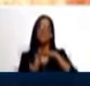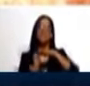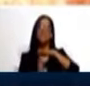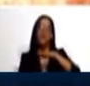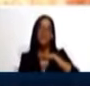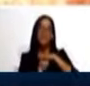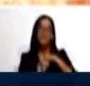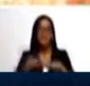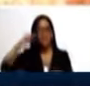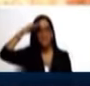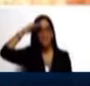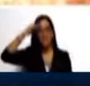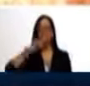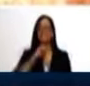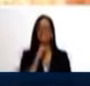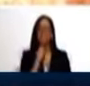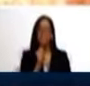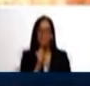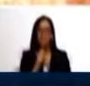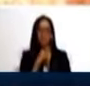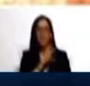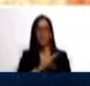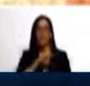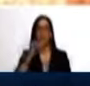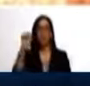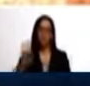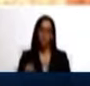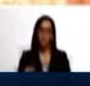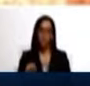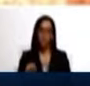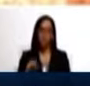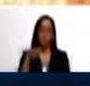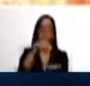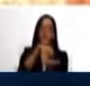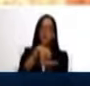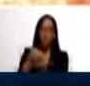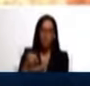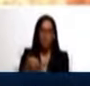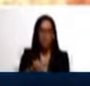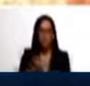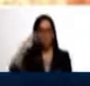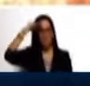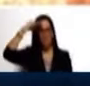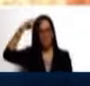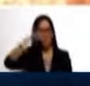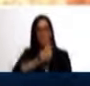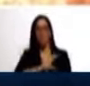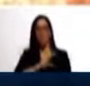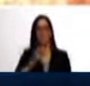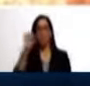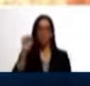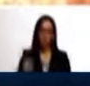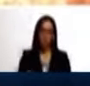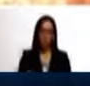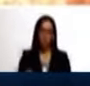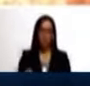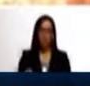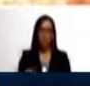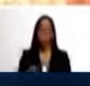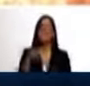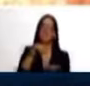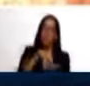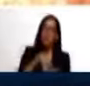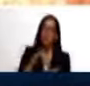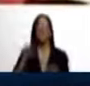Marcos en las filipinas eh Eh baby dog en Haití hace 40